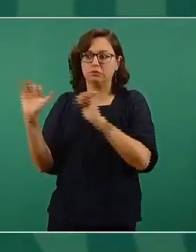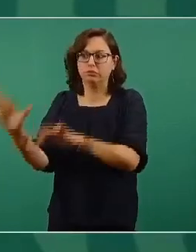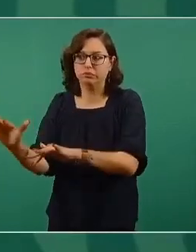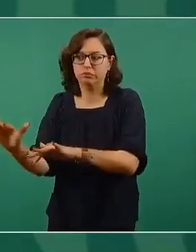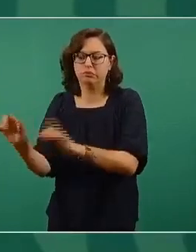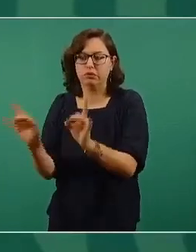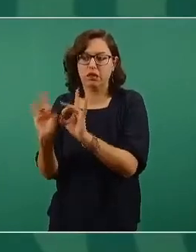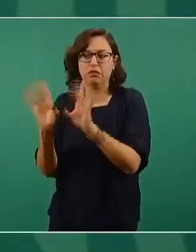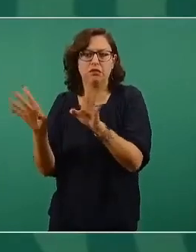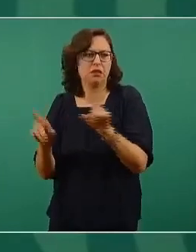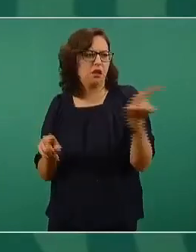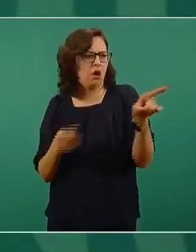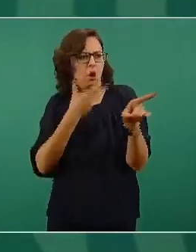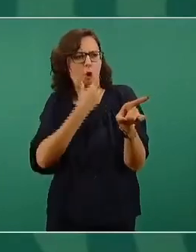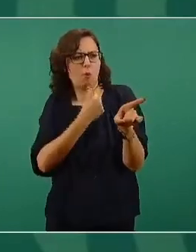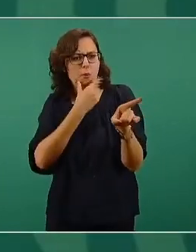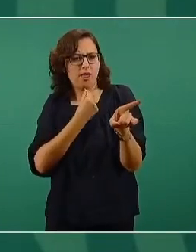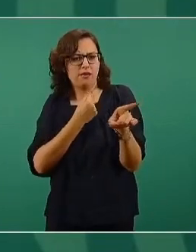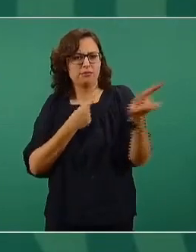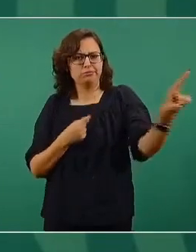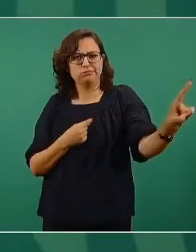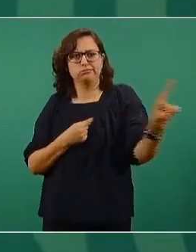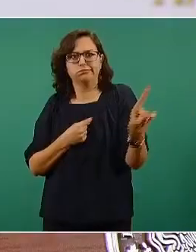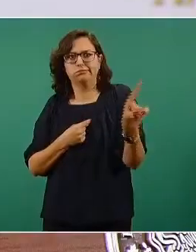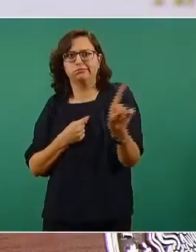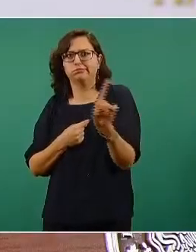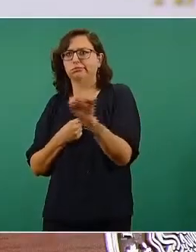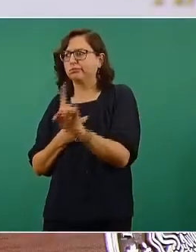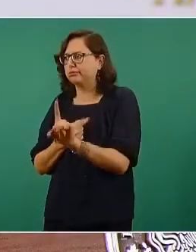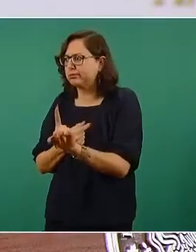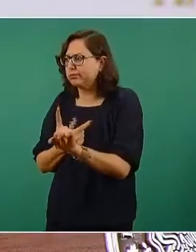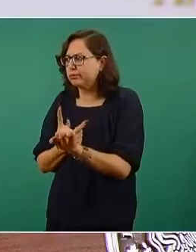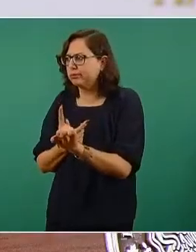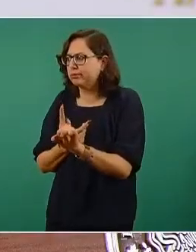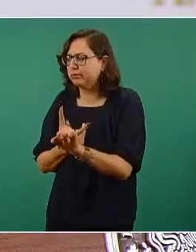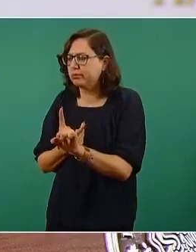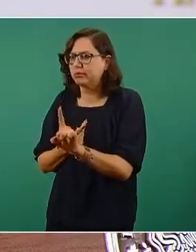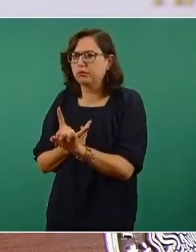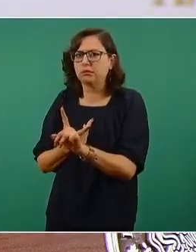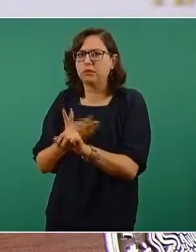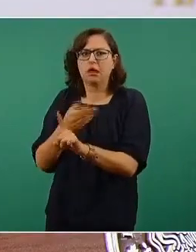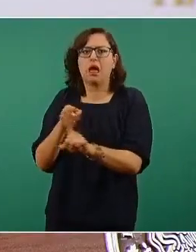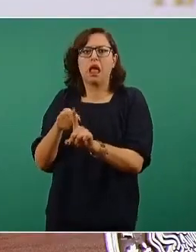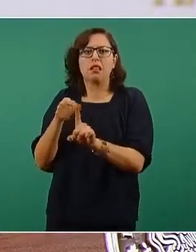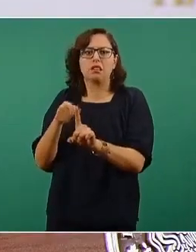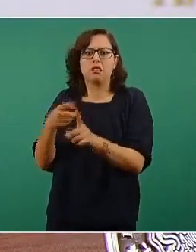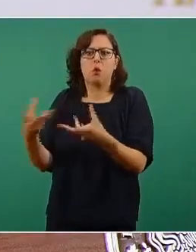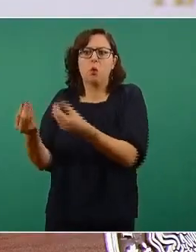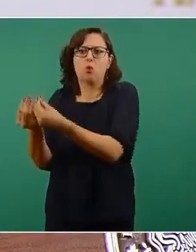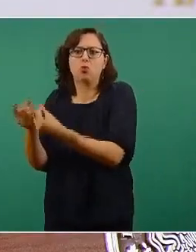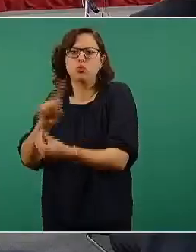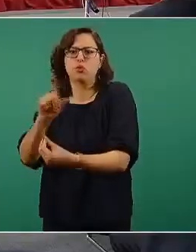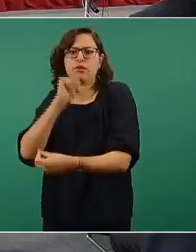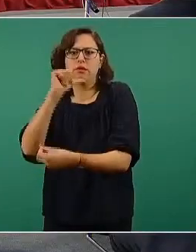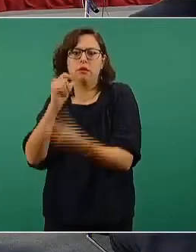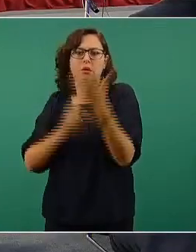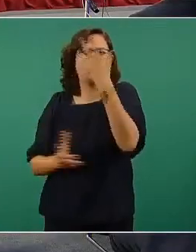de acuerdo a los procedimientos la detención, algo así, pero es mejor que el lunes